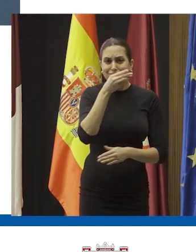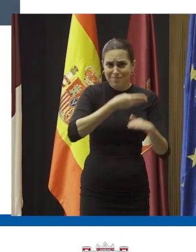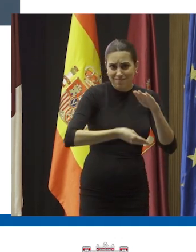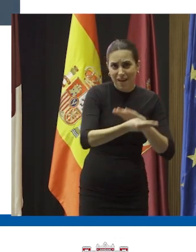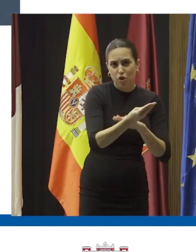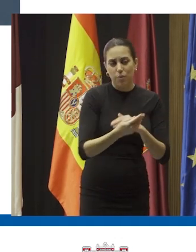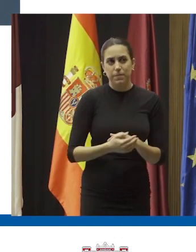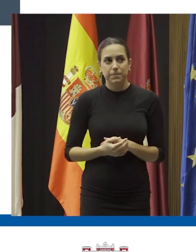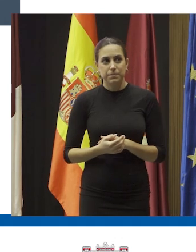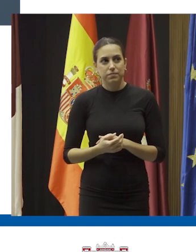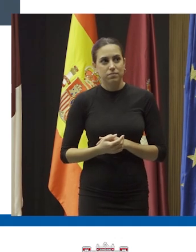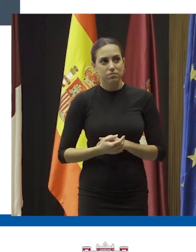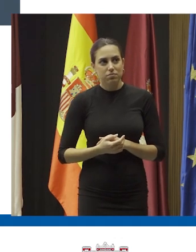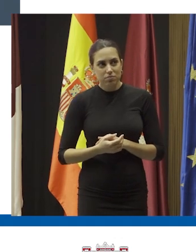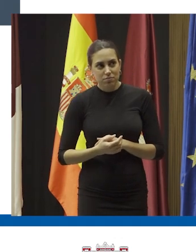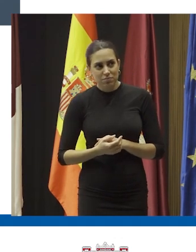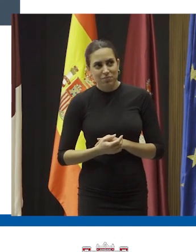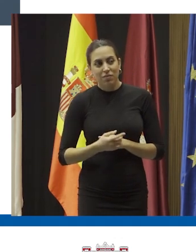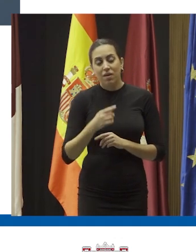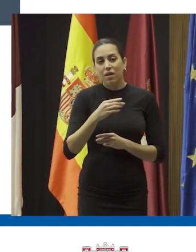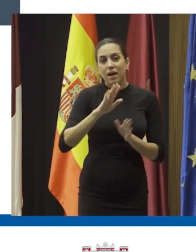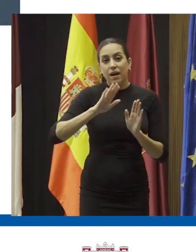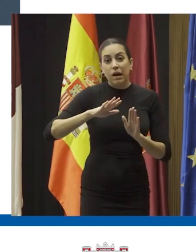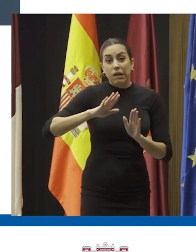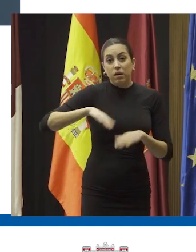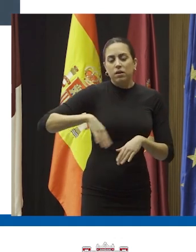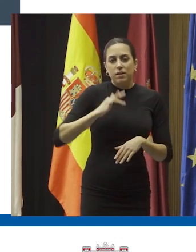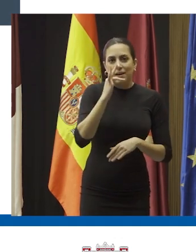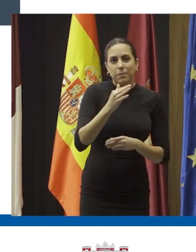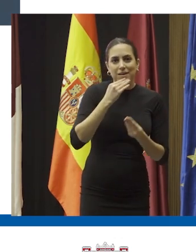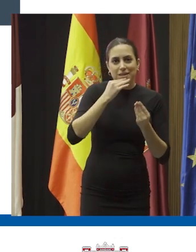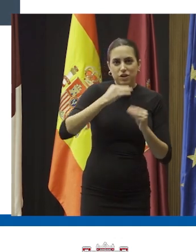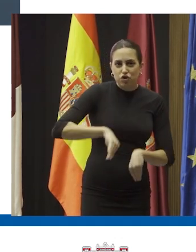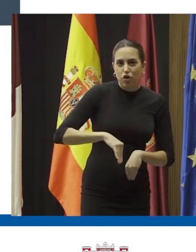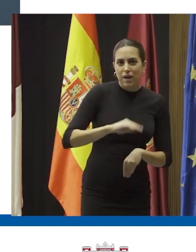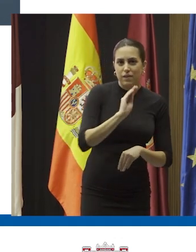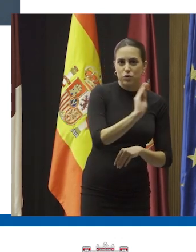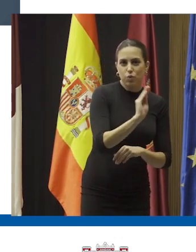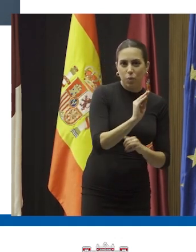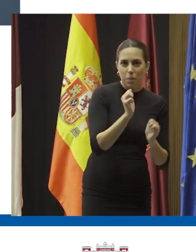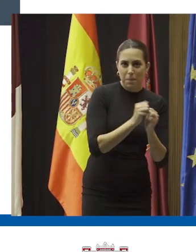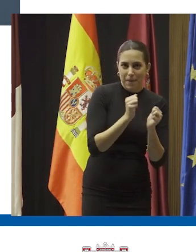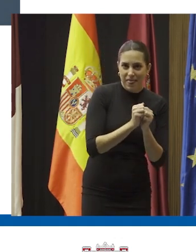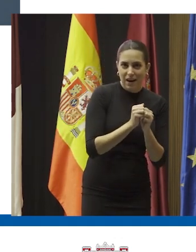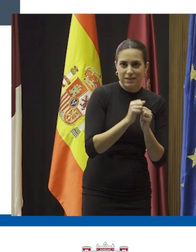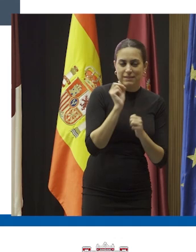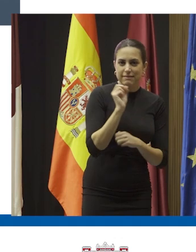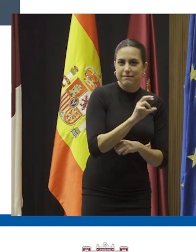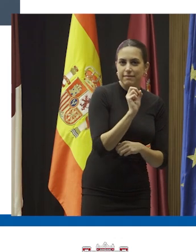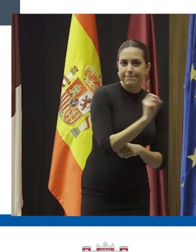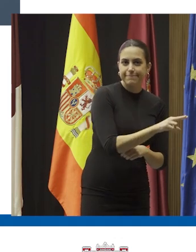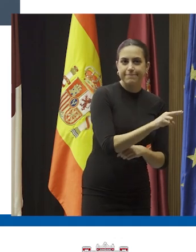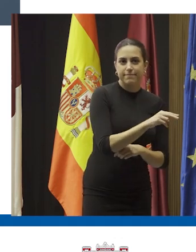de Ramán III y toda su pompa y su lujo y sus historias, a uno parece ver entre las piedras andar por allá al viejo Abul